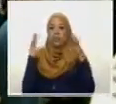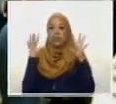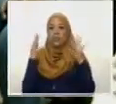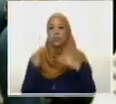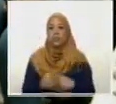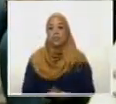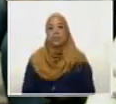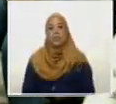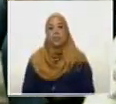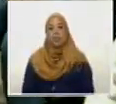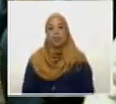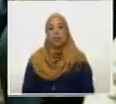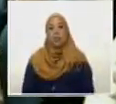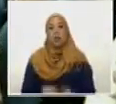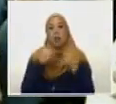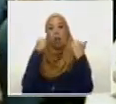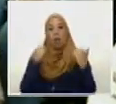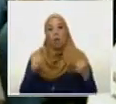Ahora, compatriotas,